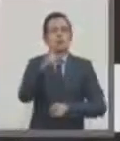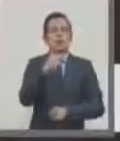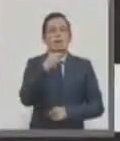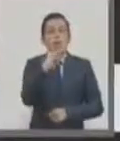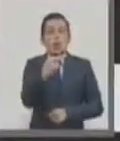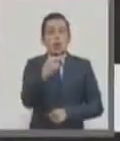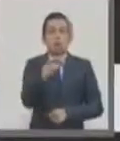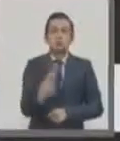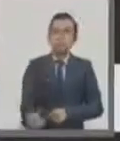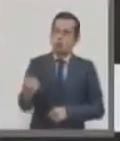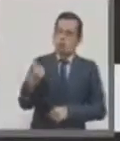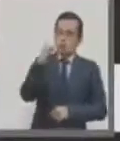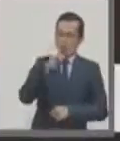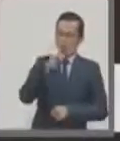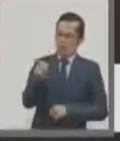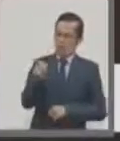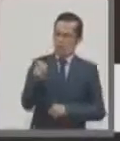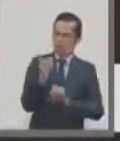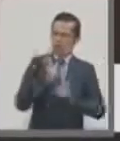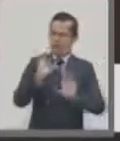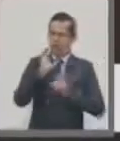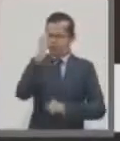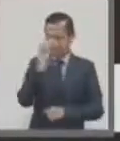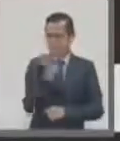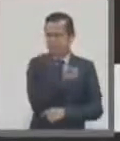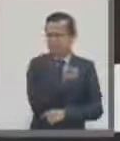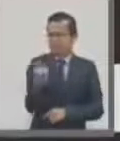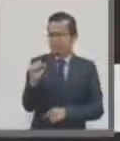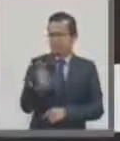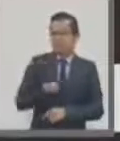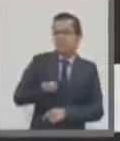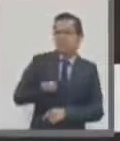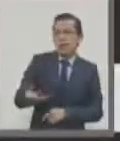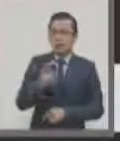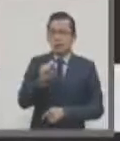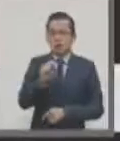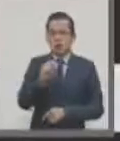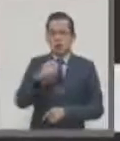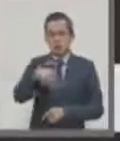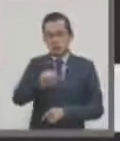una maravillosa cantante, Toña la Negra.